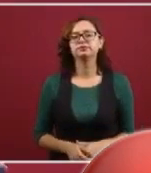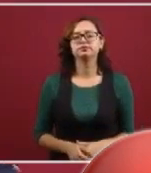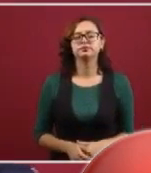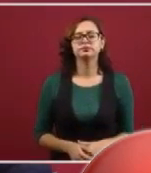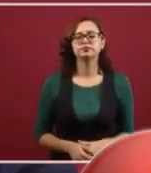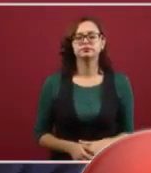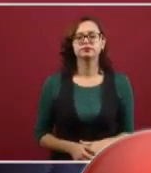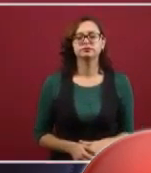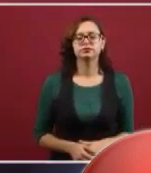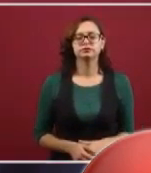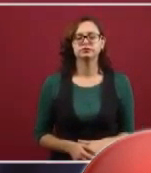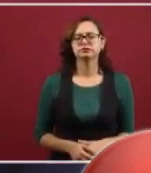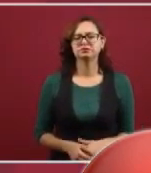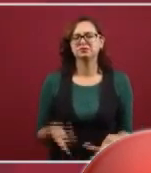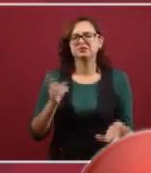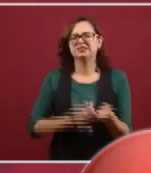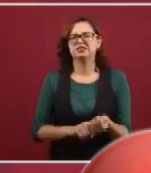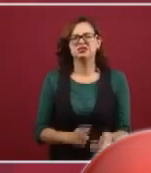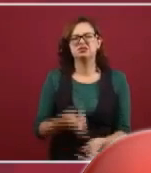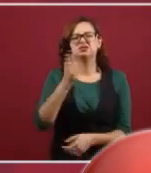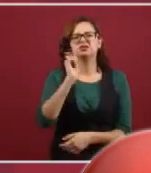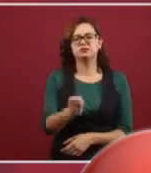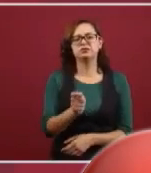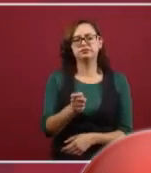consiste en seguir apoyando a Pemex